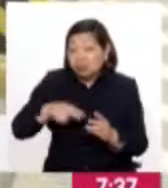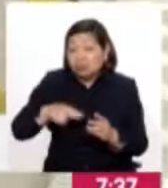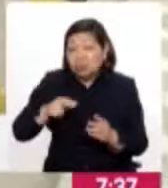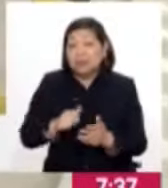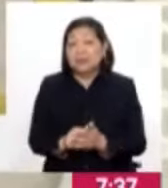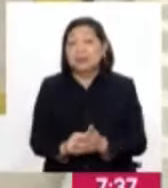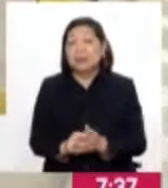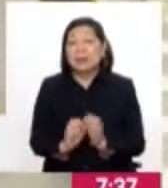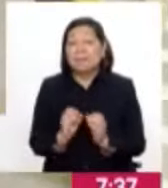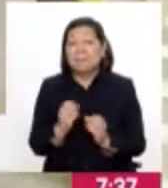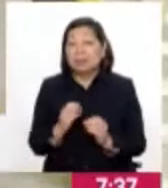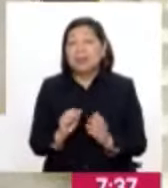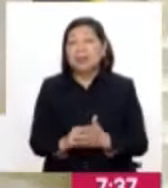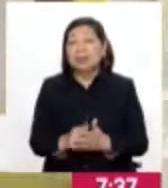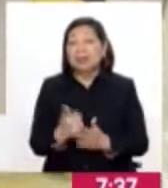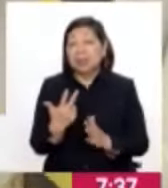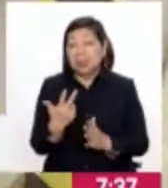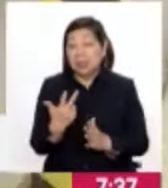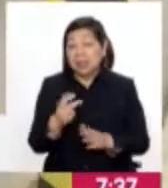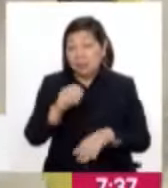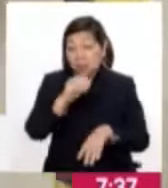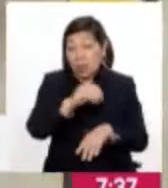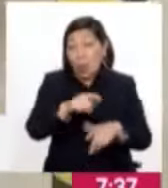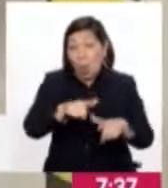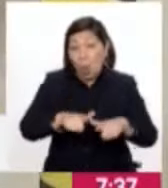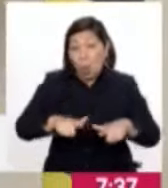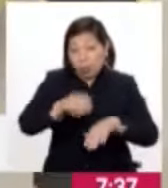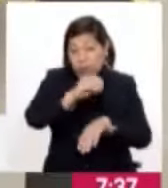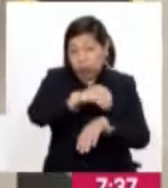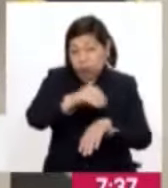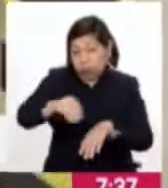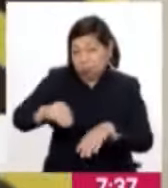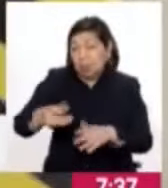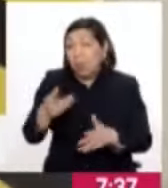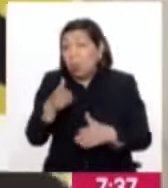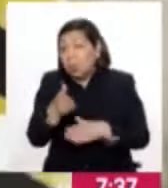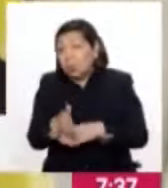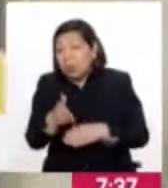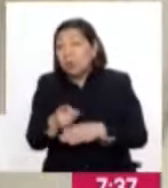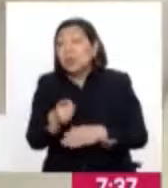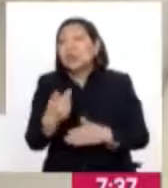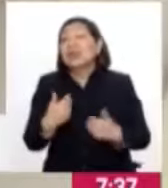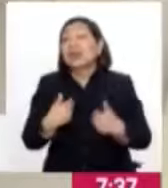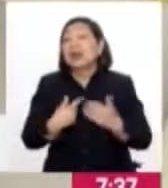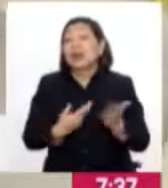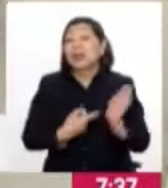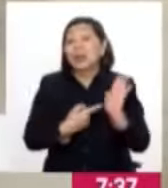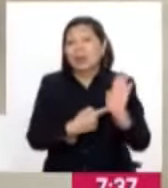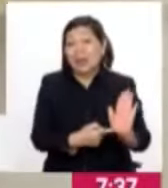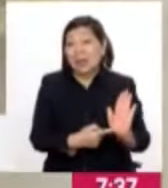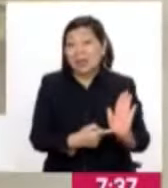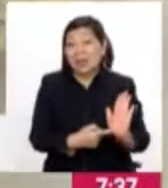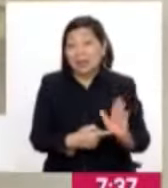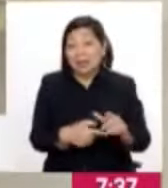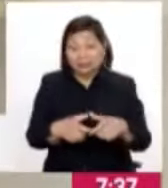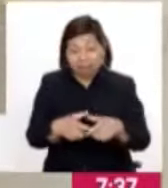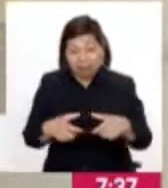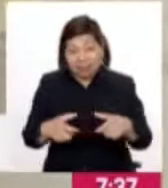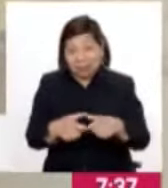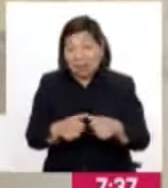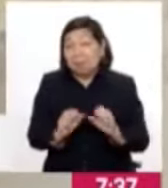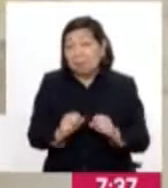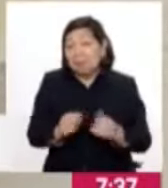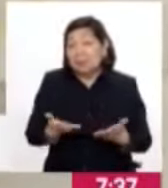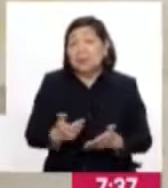lo ha señalado Pavel, son 13 puntos en todo Lima Metropolitana. Solo tienen que presentar su habilitación y de